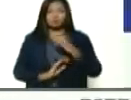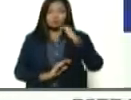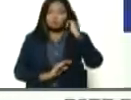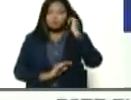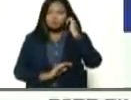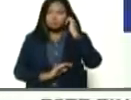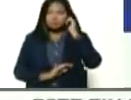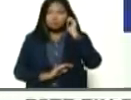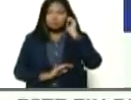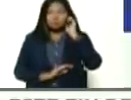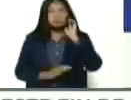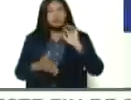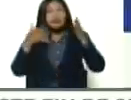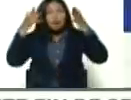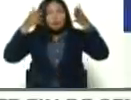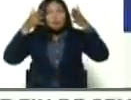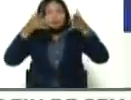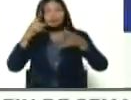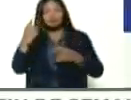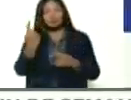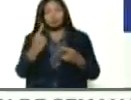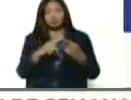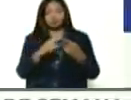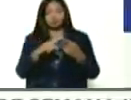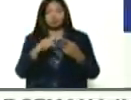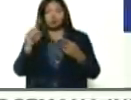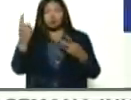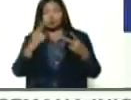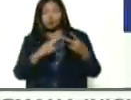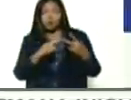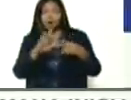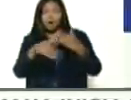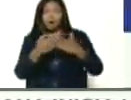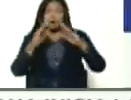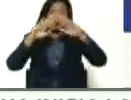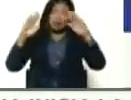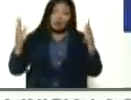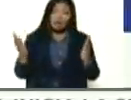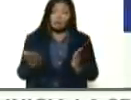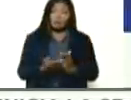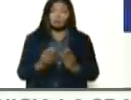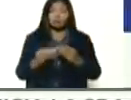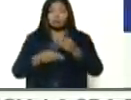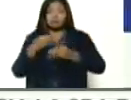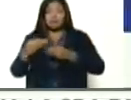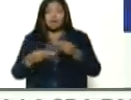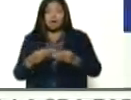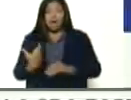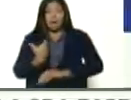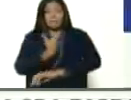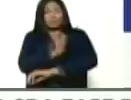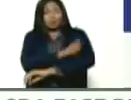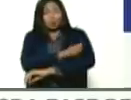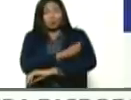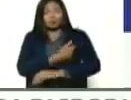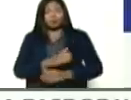recomendación número 1 recomendación número 2 hasta que en el mundo se produzcan las vacunas